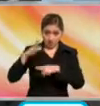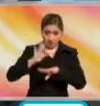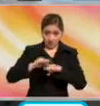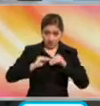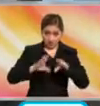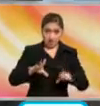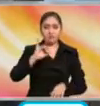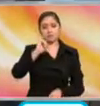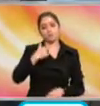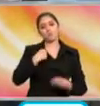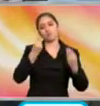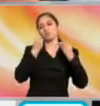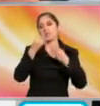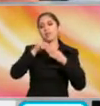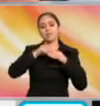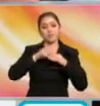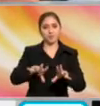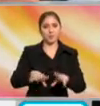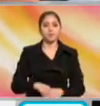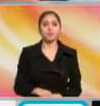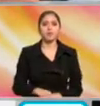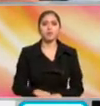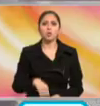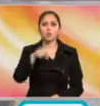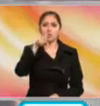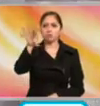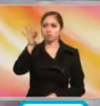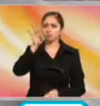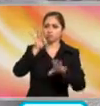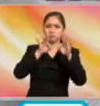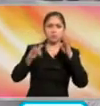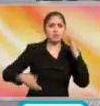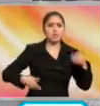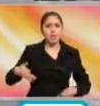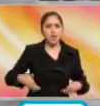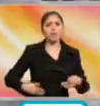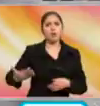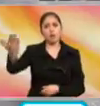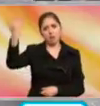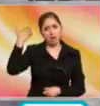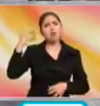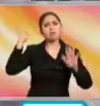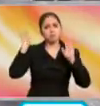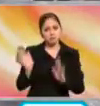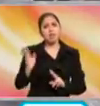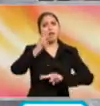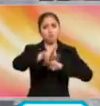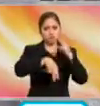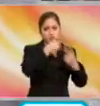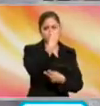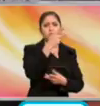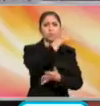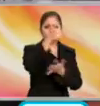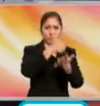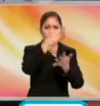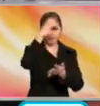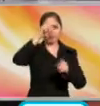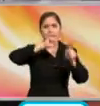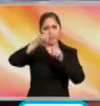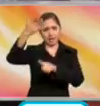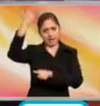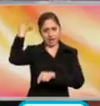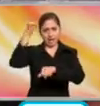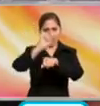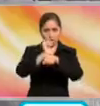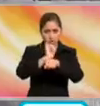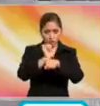Yo traigo valiosa Oye, tú estás información. rescatando obras de teatro puestas en escena que en algún momento ya hemos disfrutado aquí en la Ciudad de México con grandes actores, claro está,